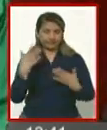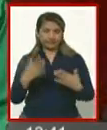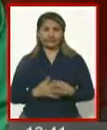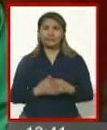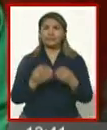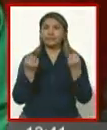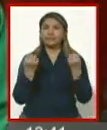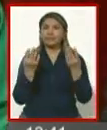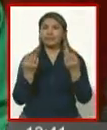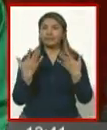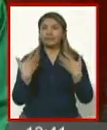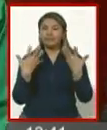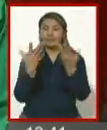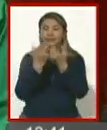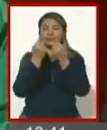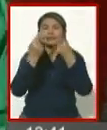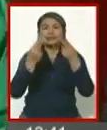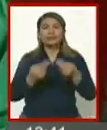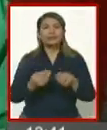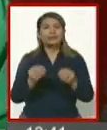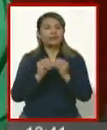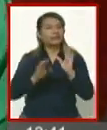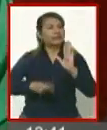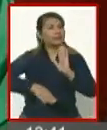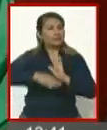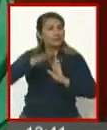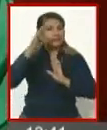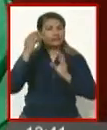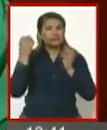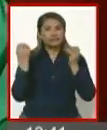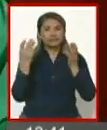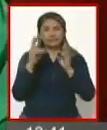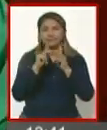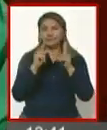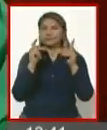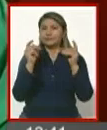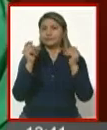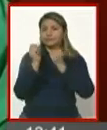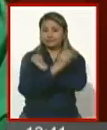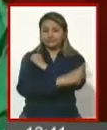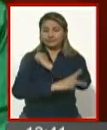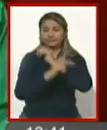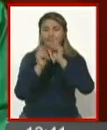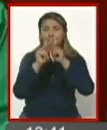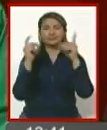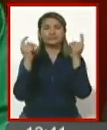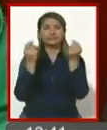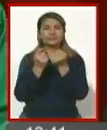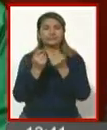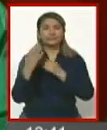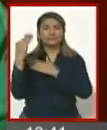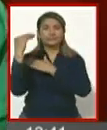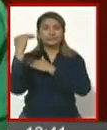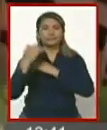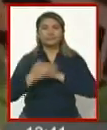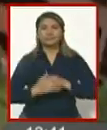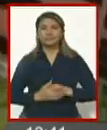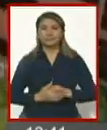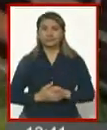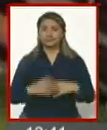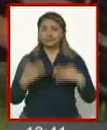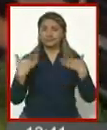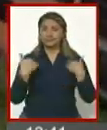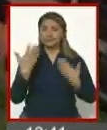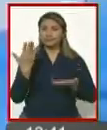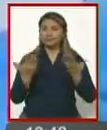los índices que tenemos de accidentes son de los más altos que hay en el país y en el departamento en Santa Cruz.